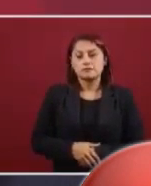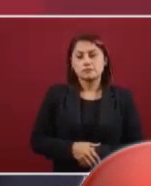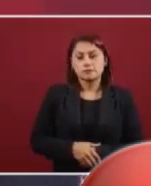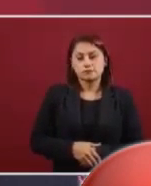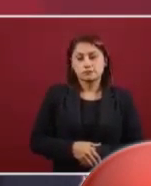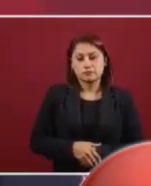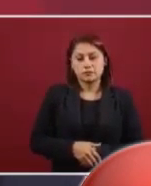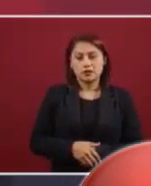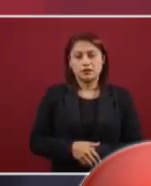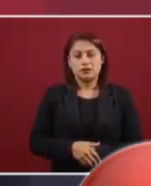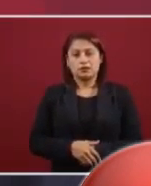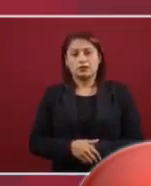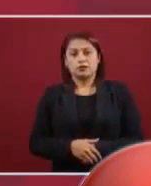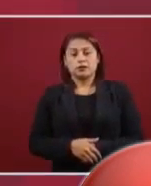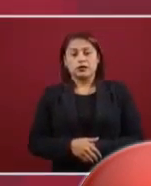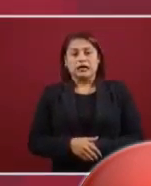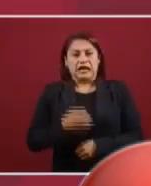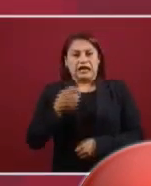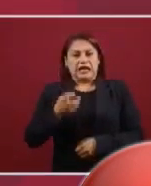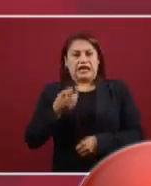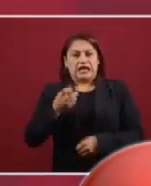es un asunto que tiene que ver el SAT.